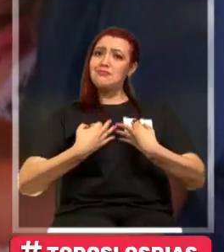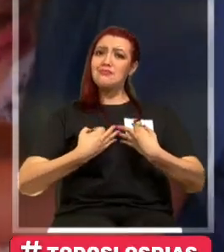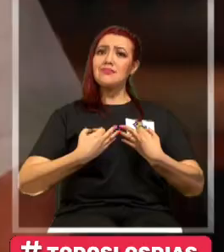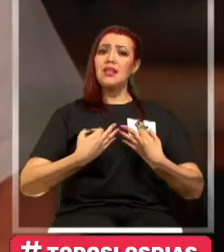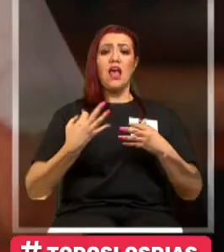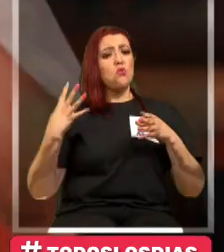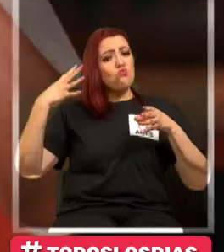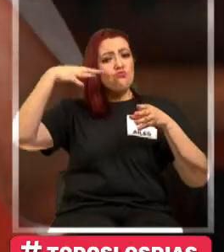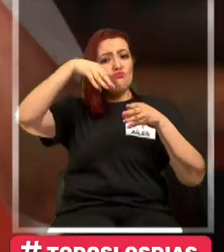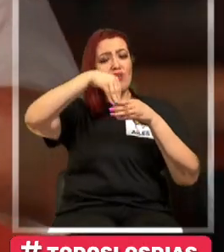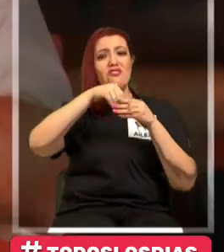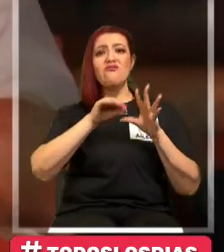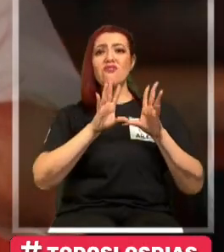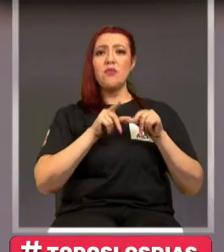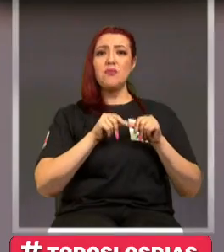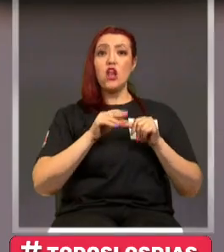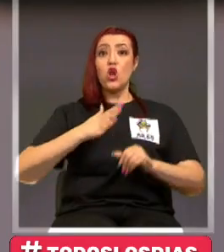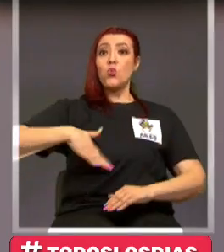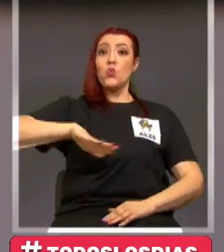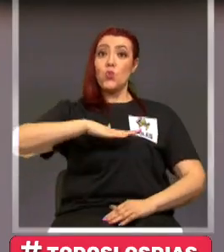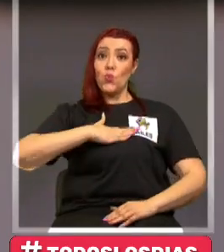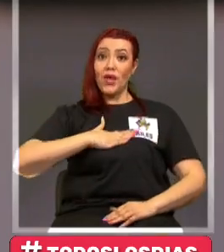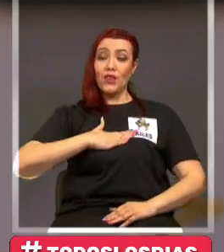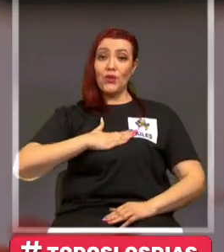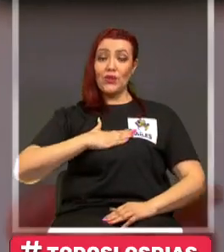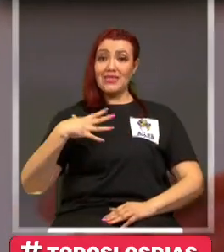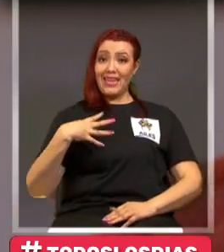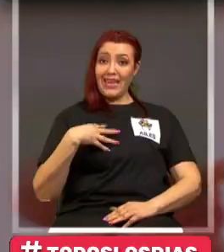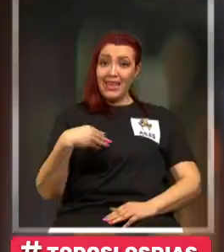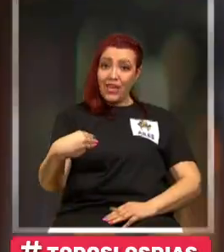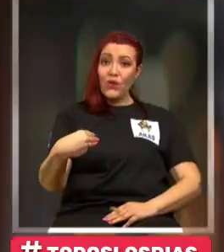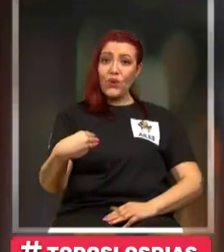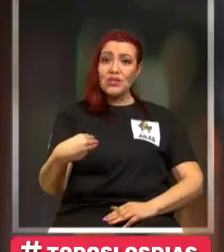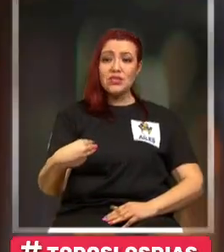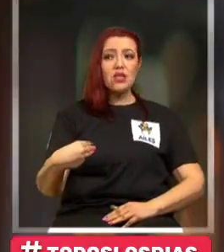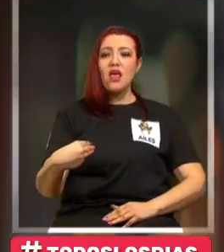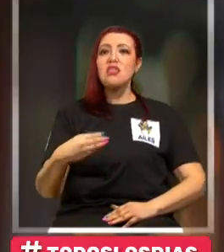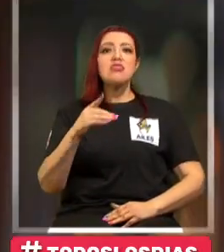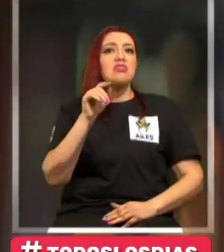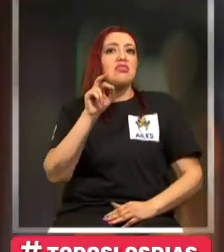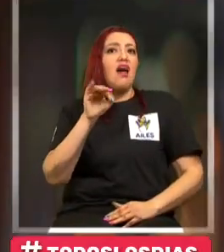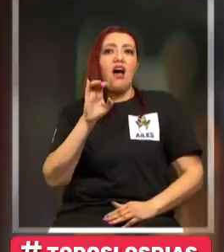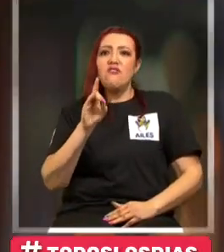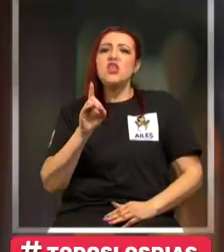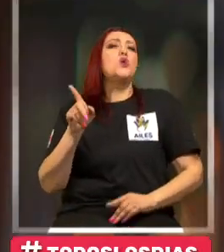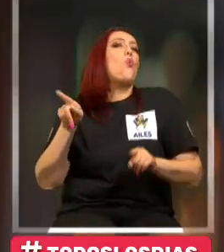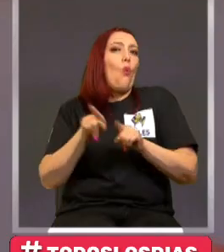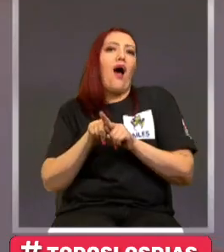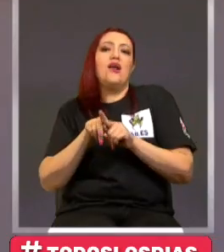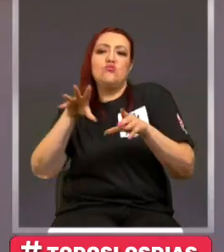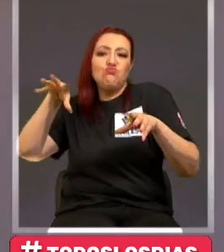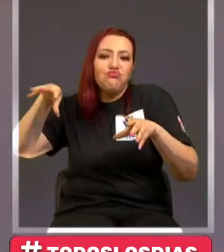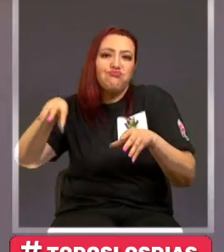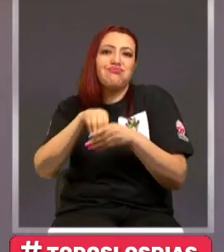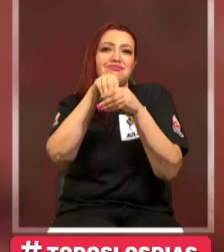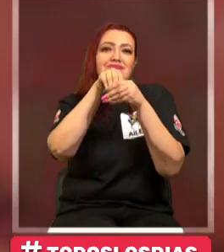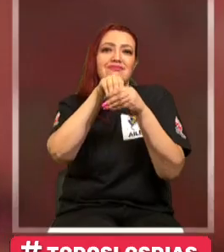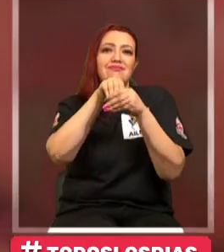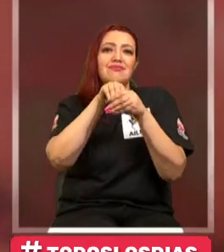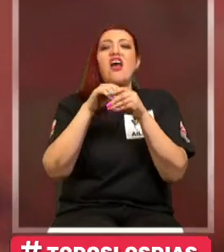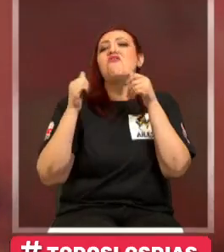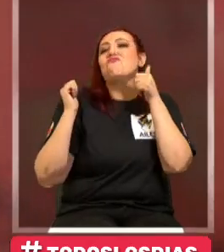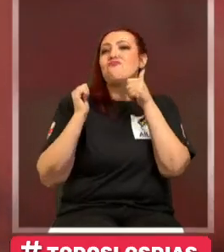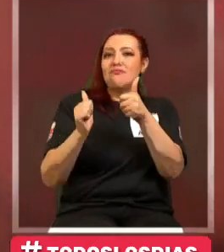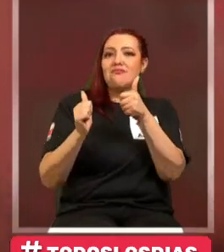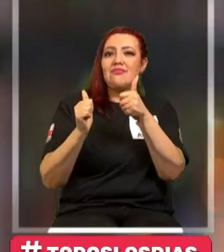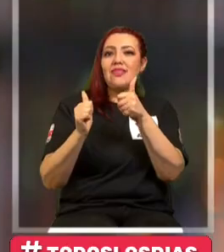1000% a la familia. Porque con nuestros hijos, David es uno más. Y el amor que le tenemos ha hecho que él pueda ser un hombre de bien. Creo